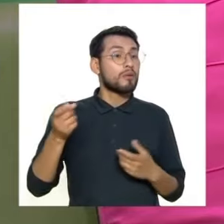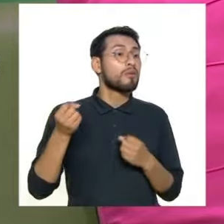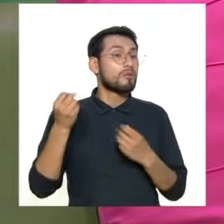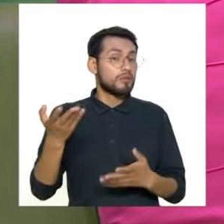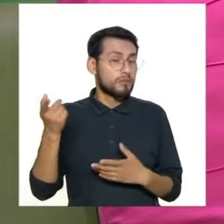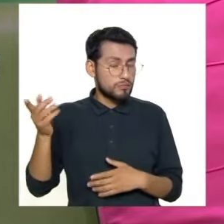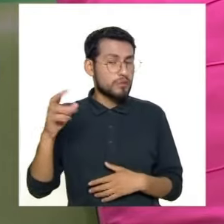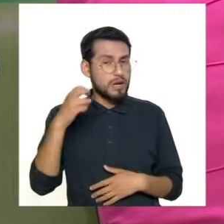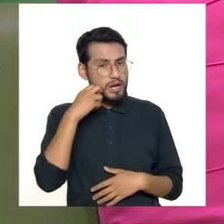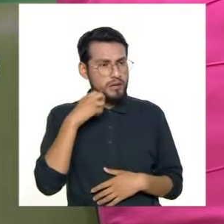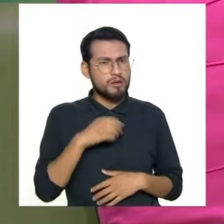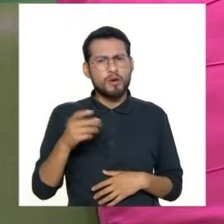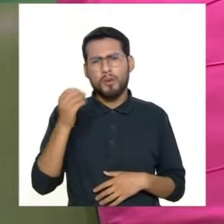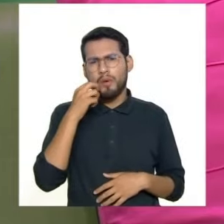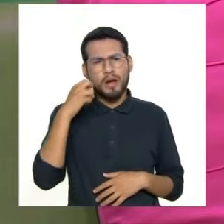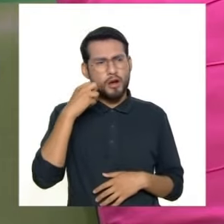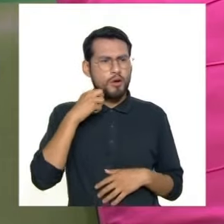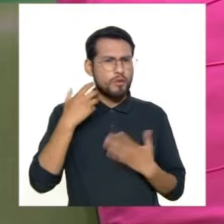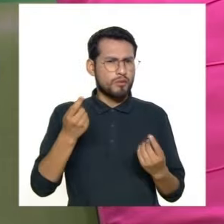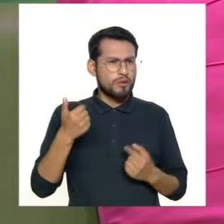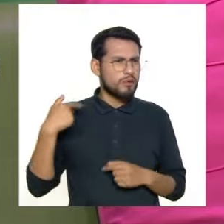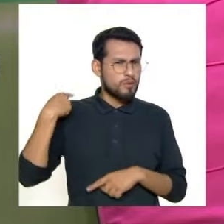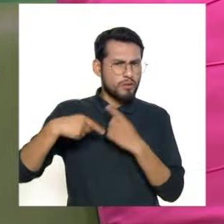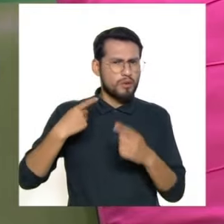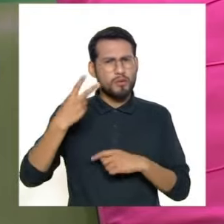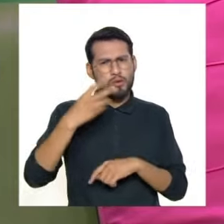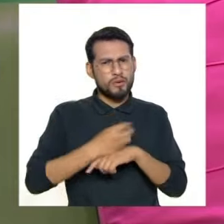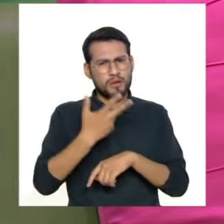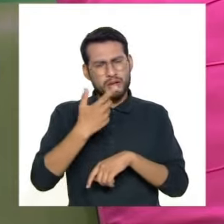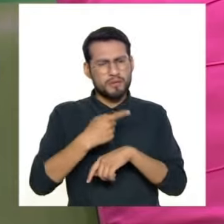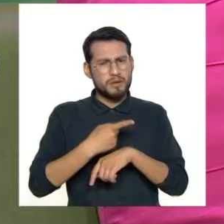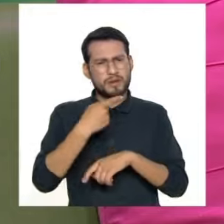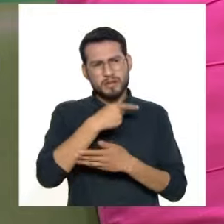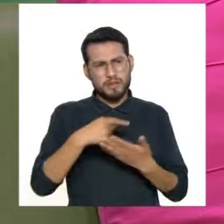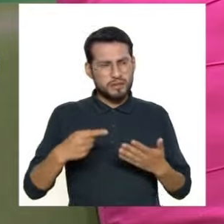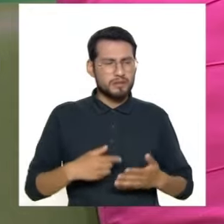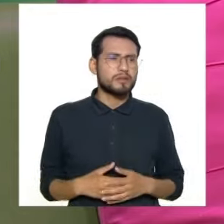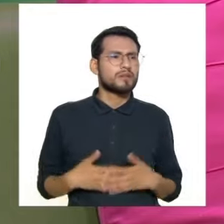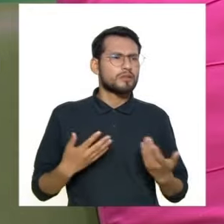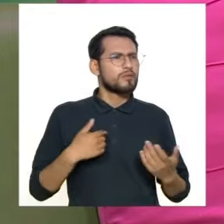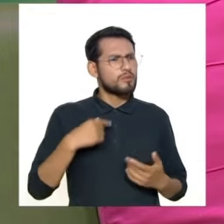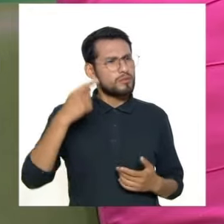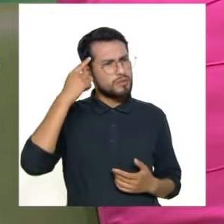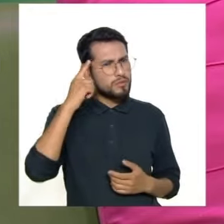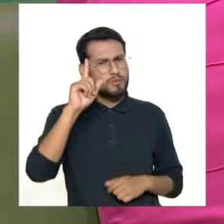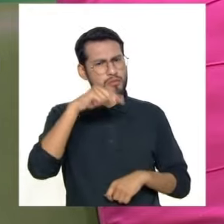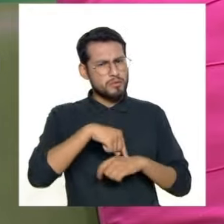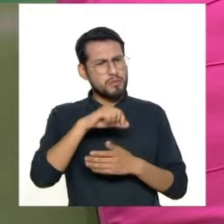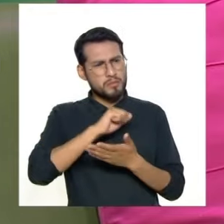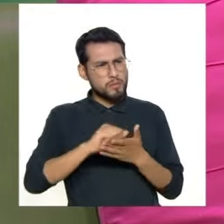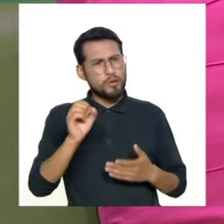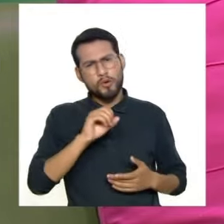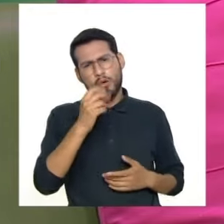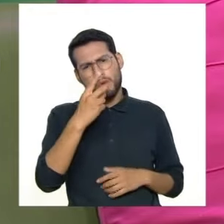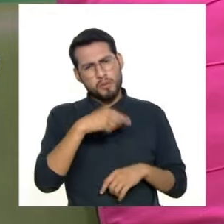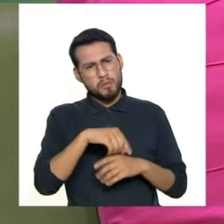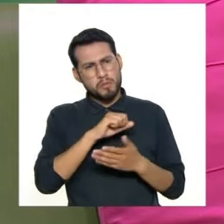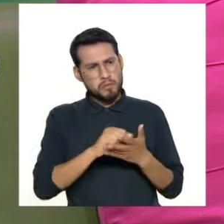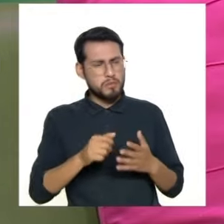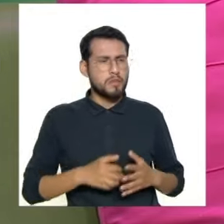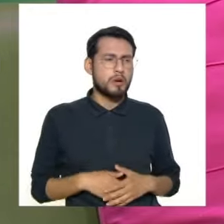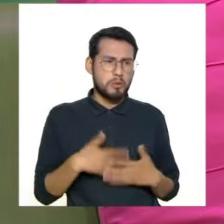de reflexión y ellos consumen carne prácticamente dos o tres veces por semana a ese estilo no Entonces yo creo que una vez por mes o máximo dos veces por